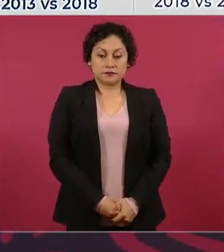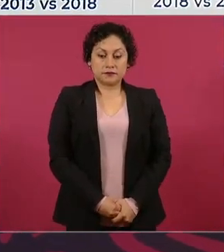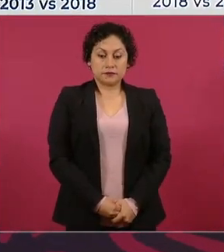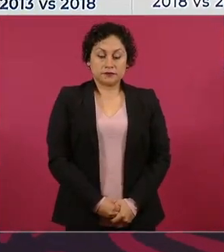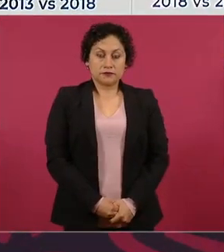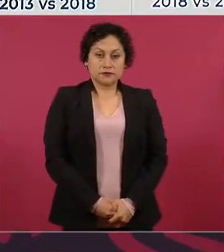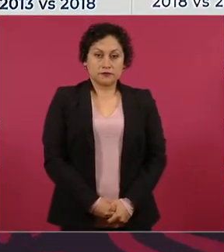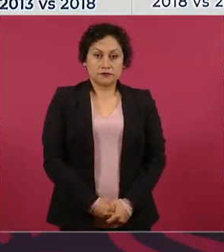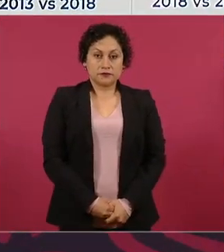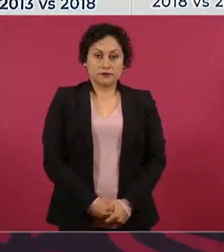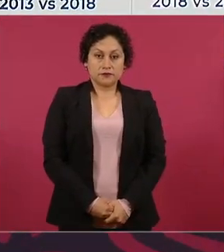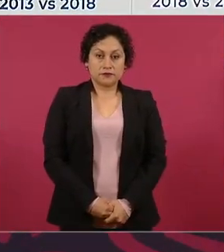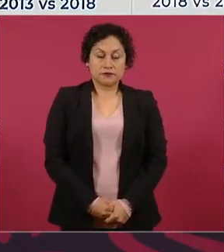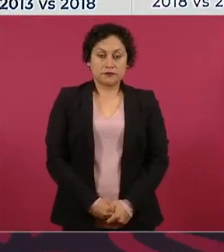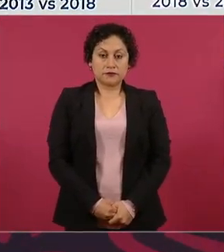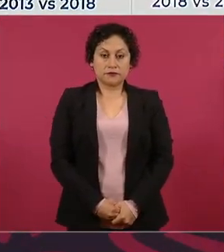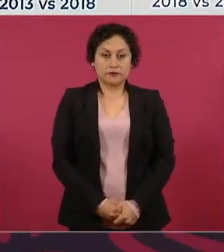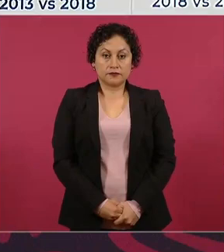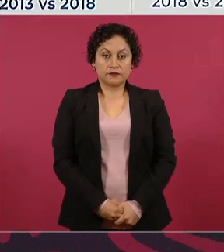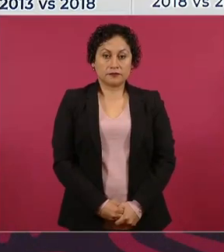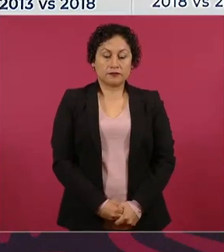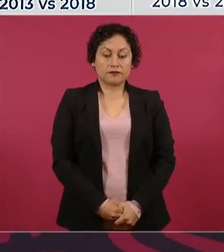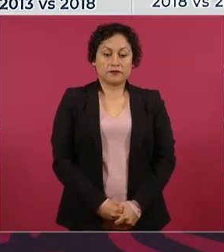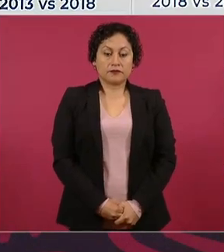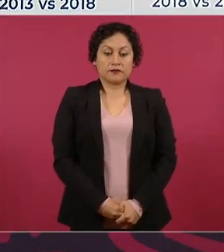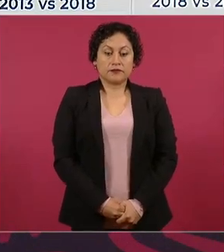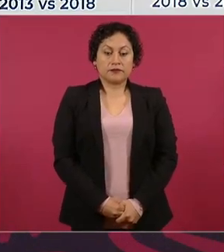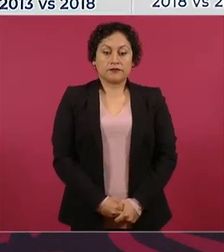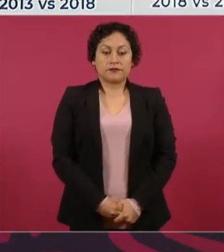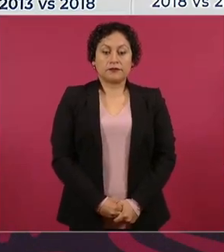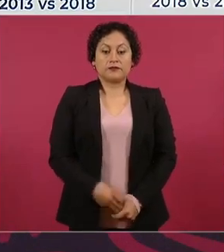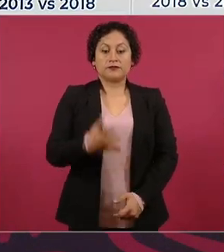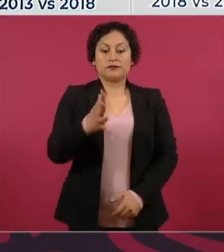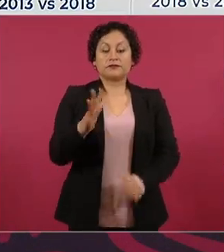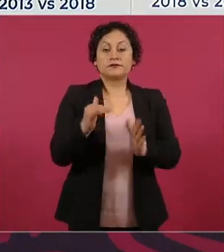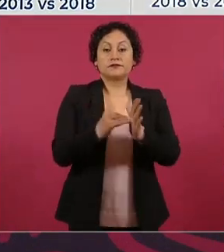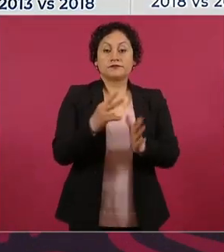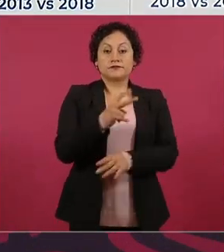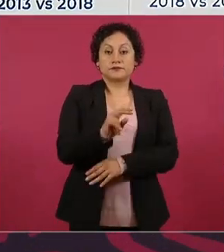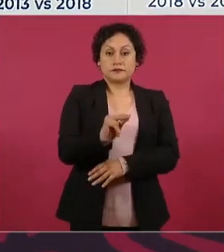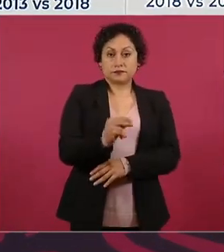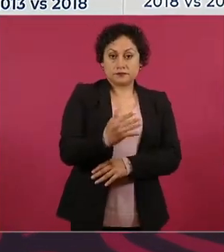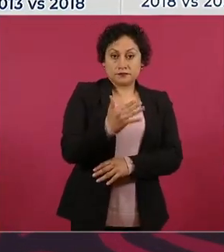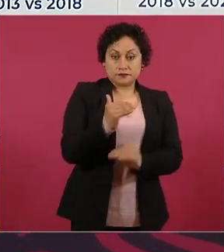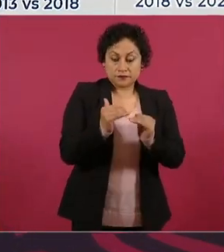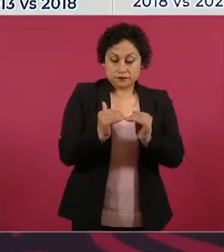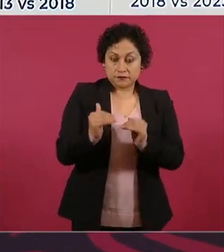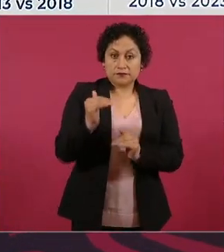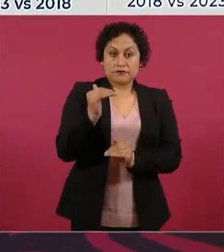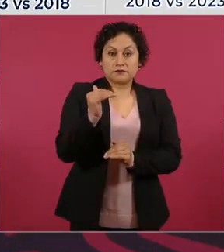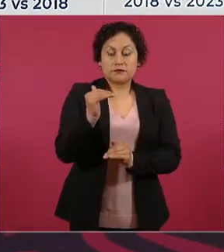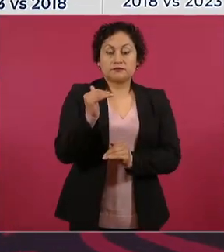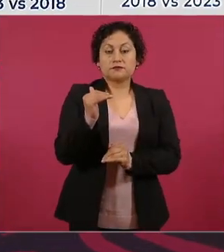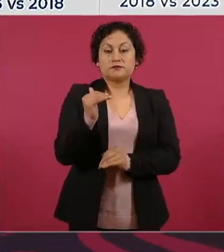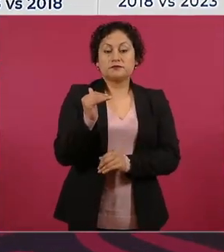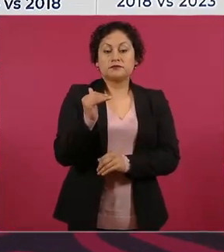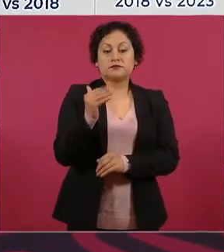de 10.285 a 10.000